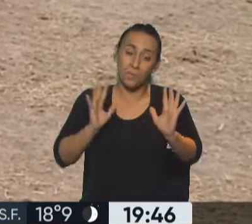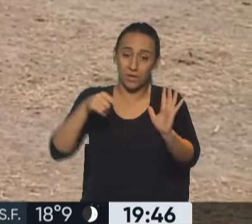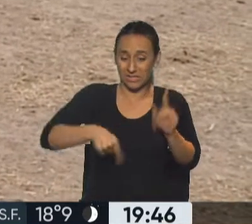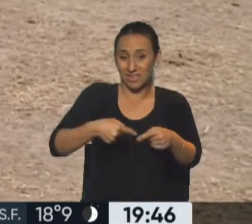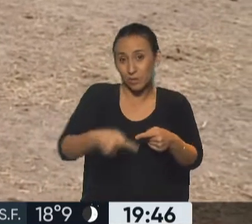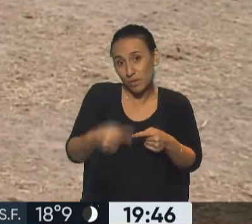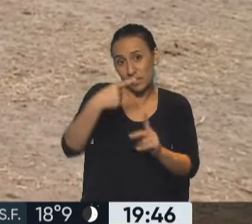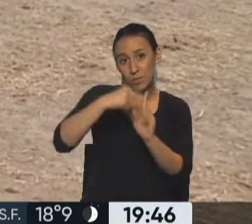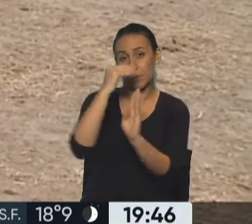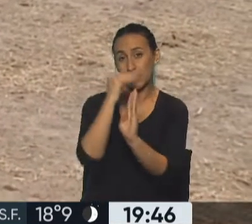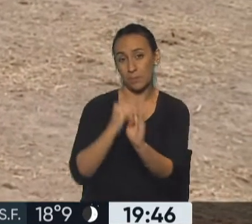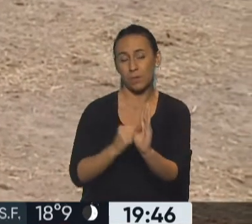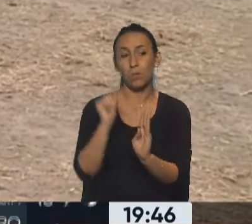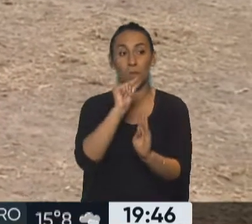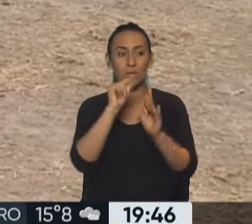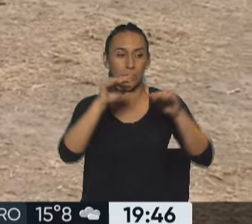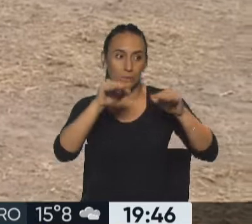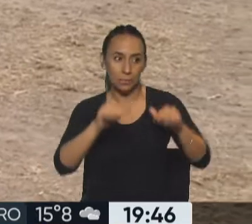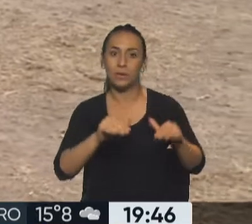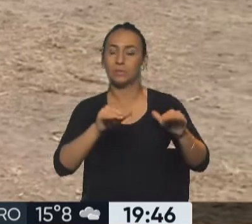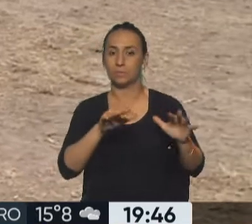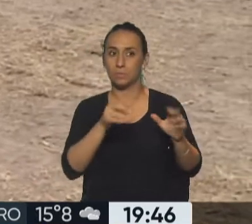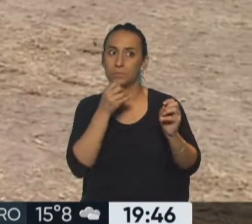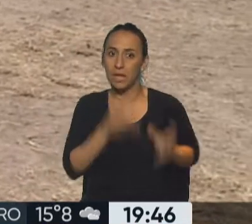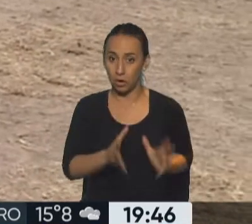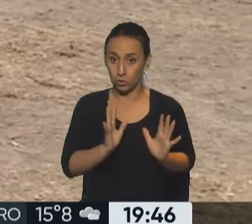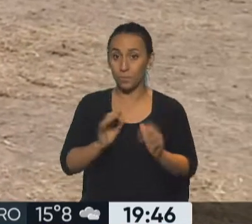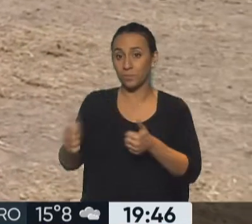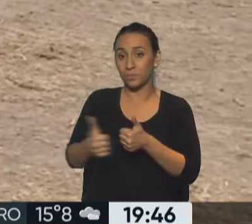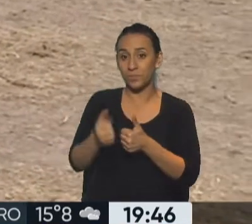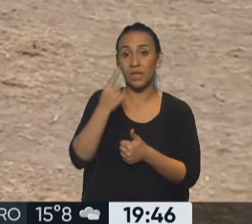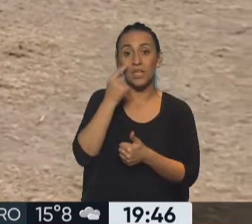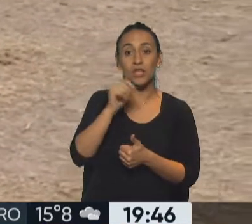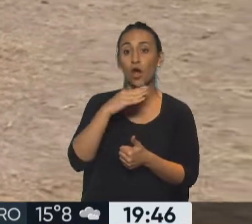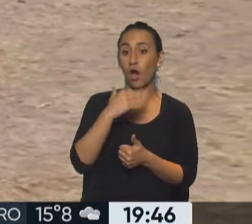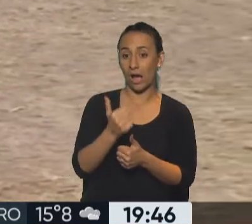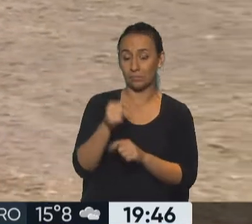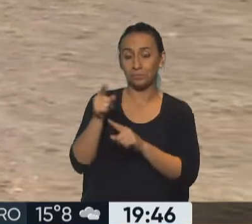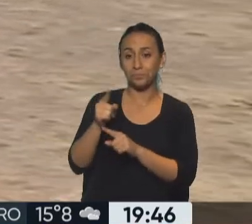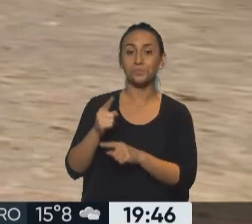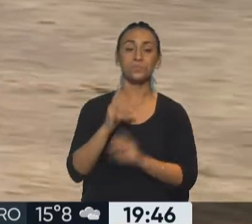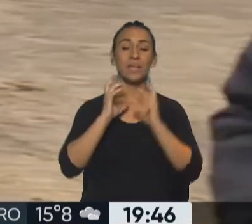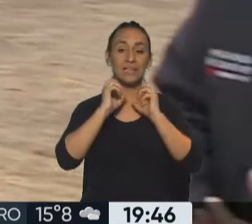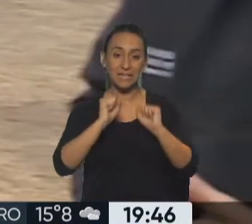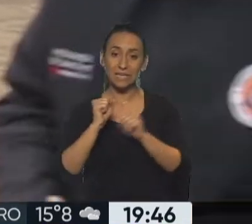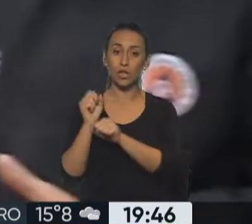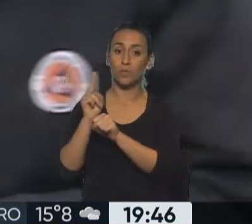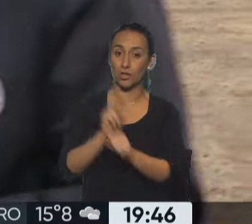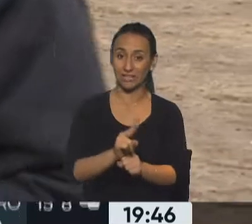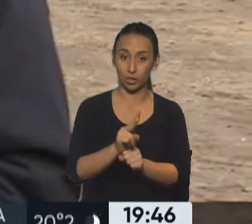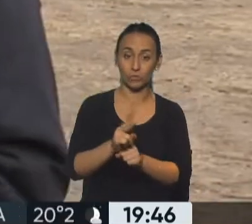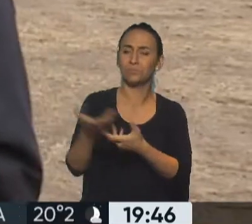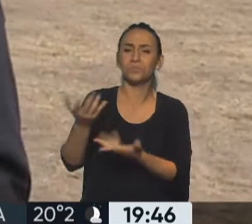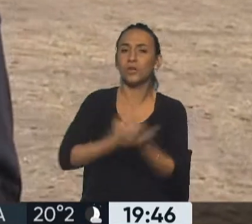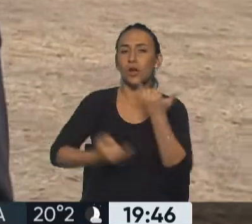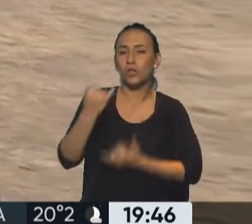semana, la situación ha mermado un poquito. Estamos con Roberto Rioja, él es secretario de Protección Civil de la provincia. Roberto, contanos,